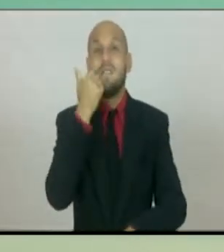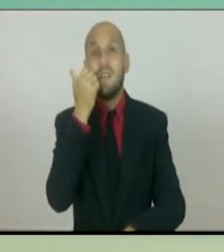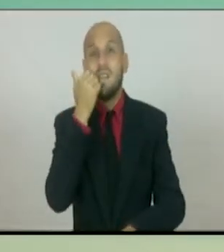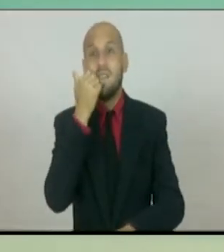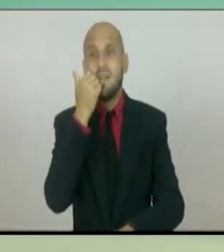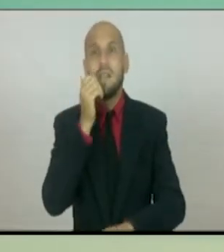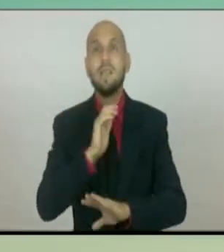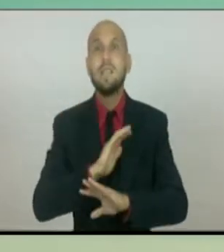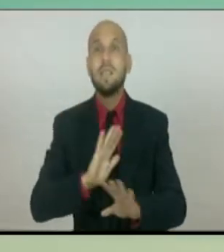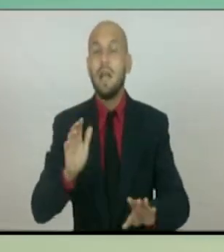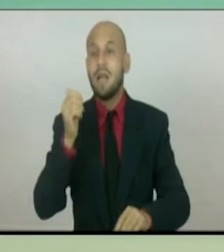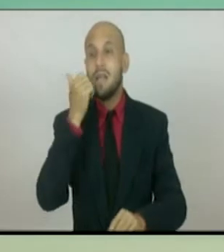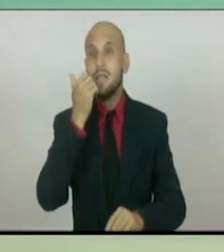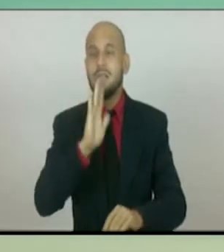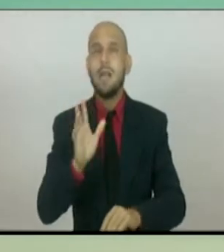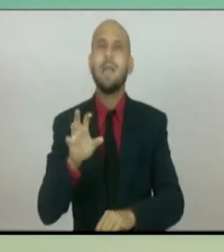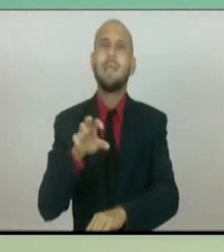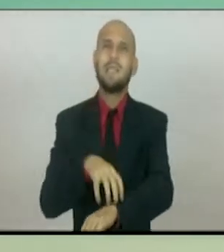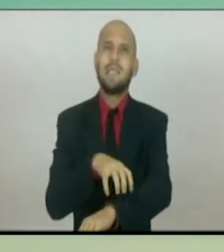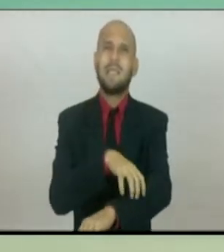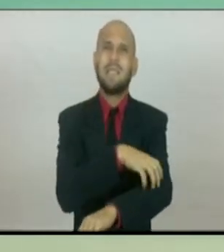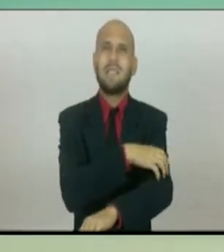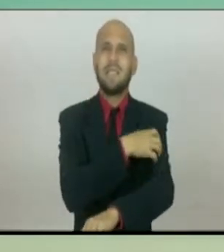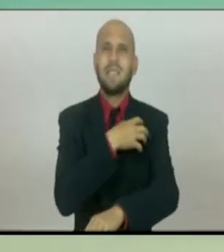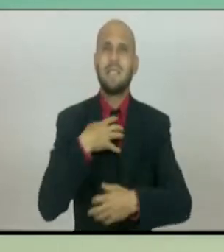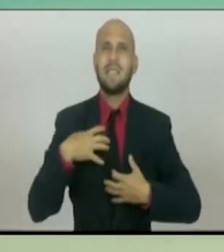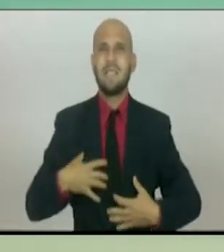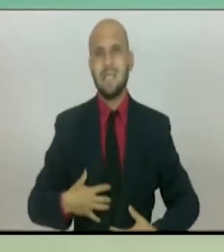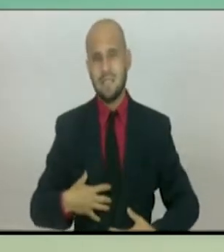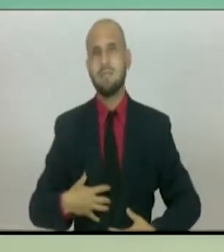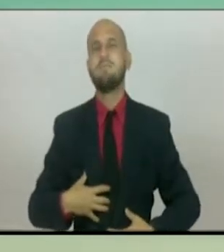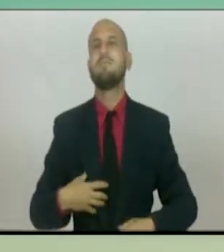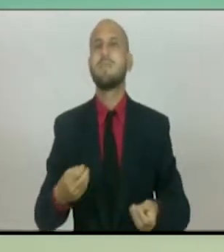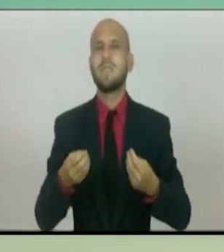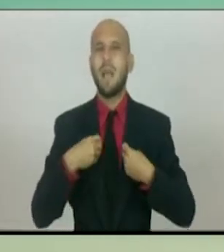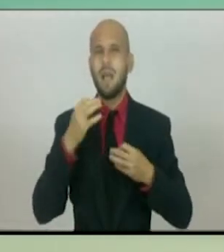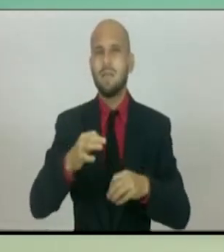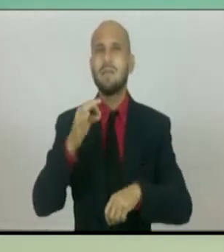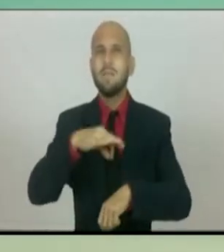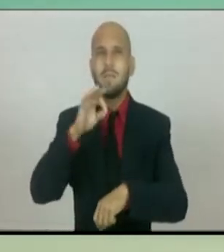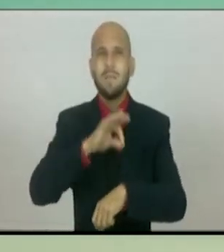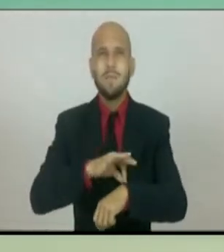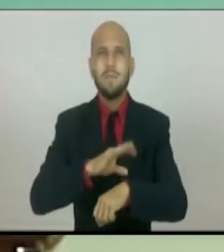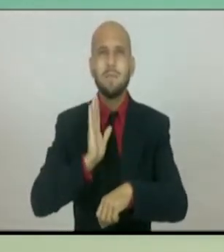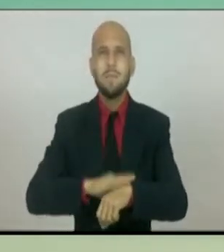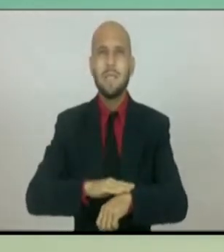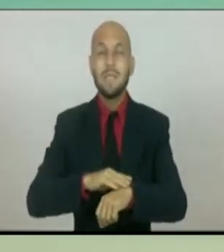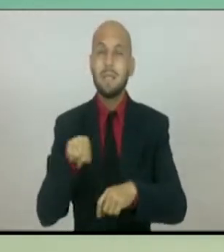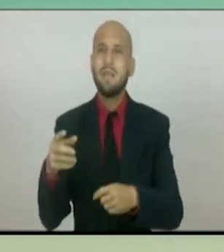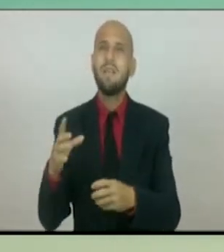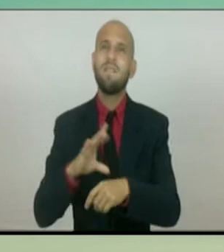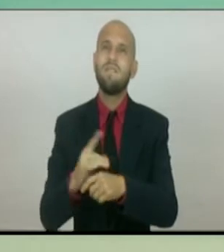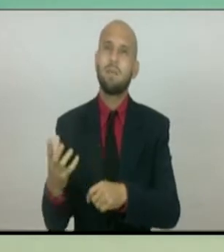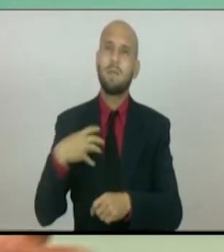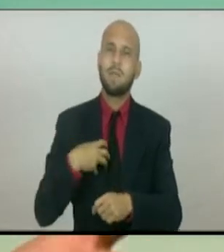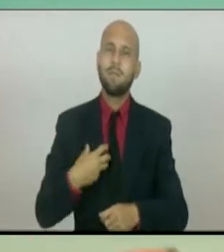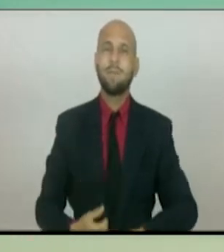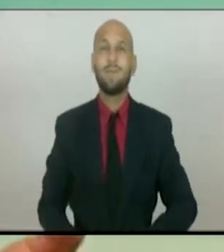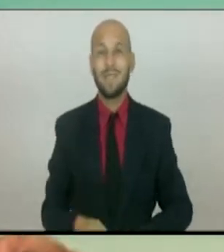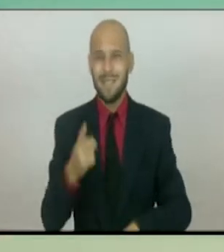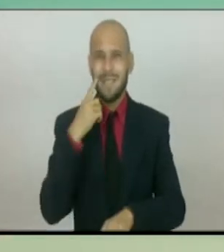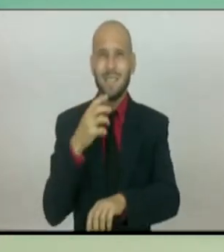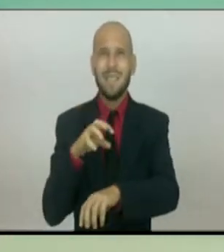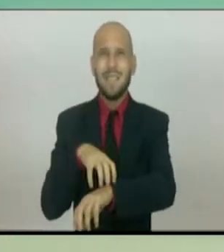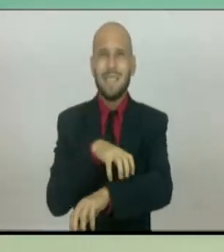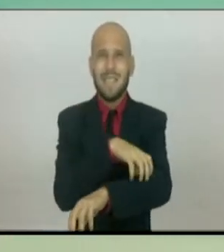después que se termina, que el paciente ya no tiene más fiebre, pues aparece ese rash en todo el cuerpo. El rash en el